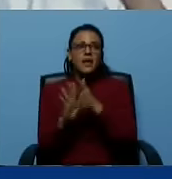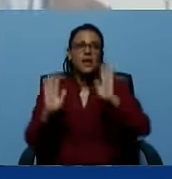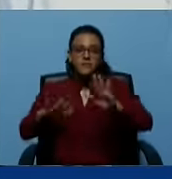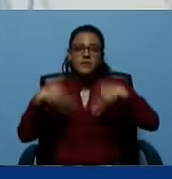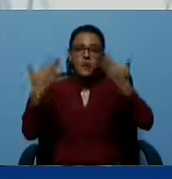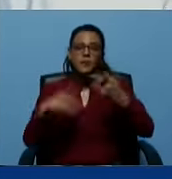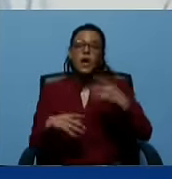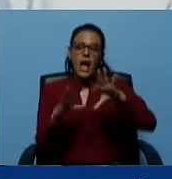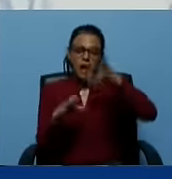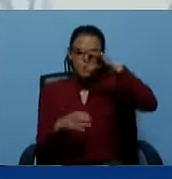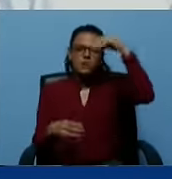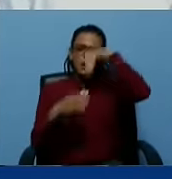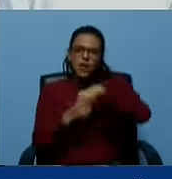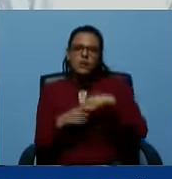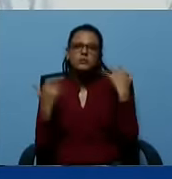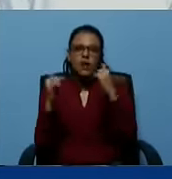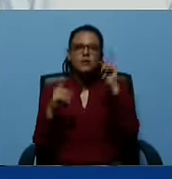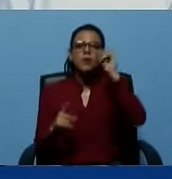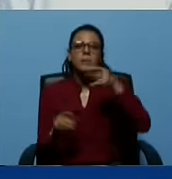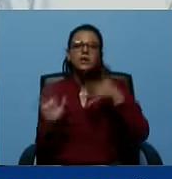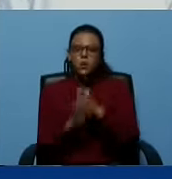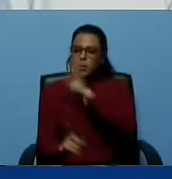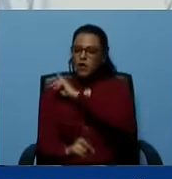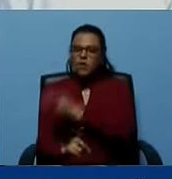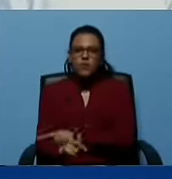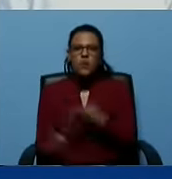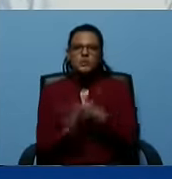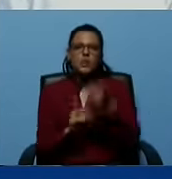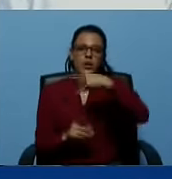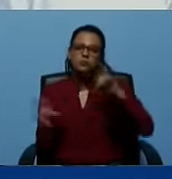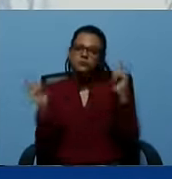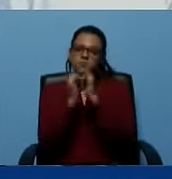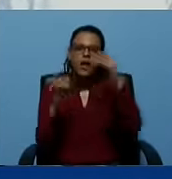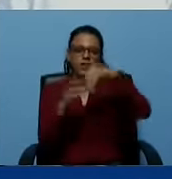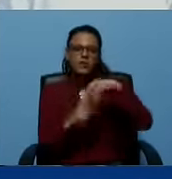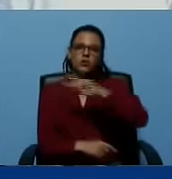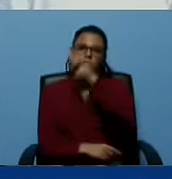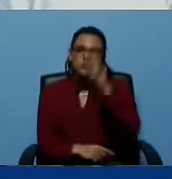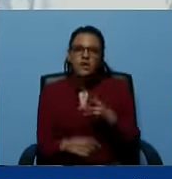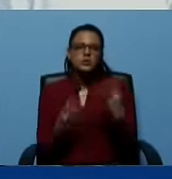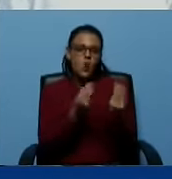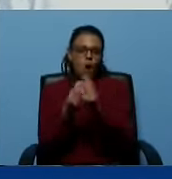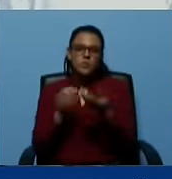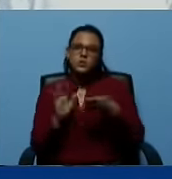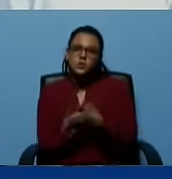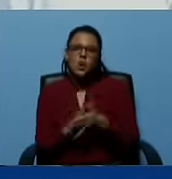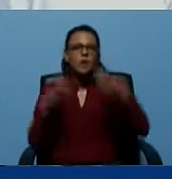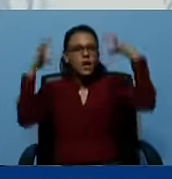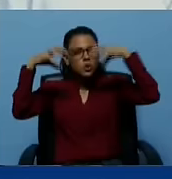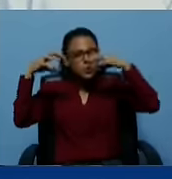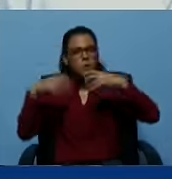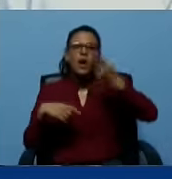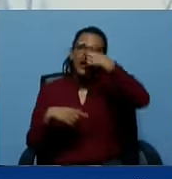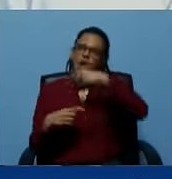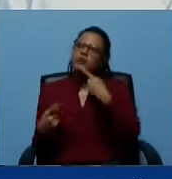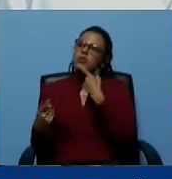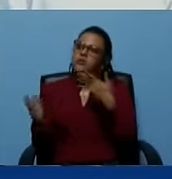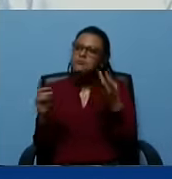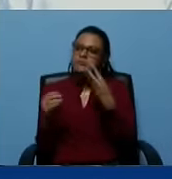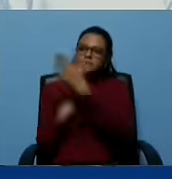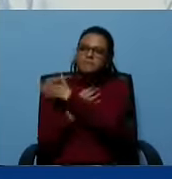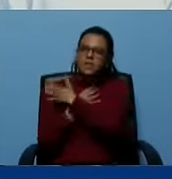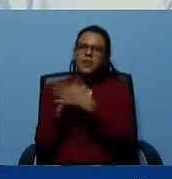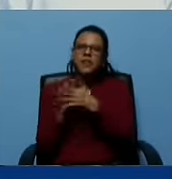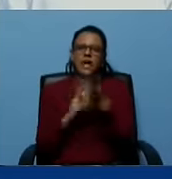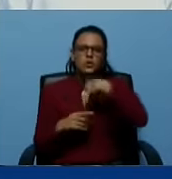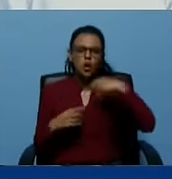la espiritualidad de la fuerza de los que amamos este país nos acompañaba con la lluvia. Nos decía la preocupación que usted